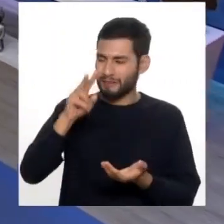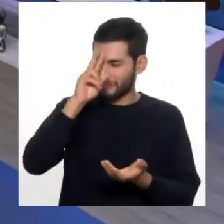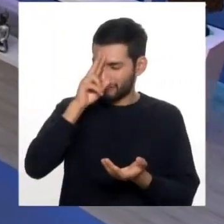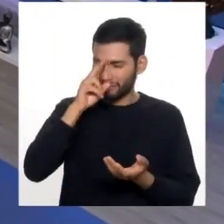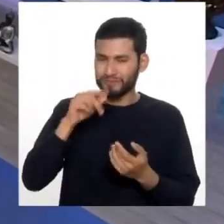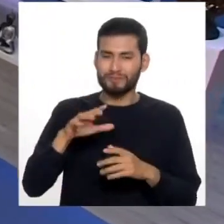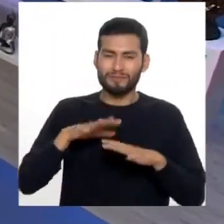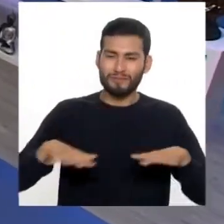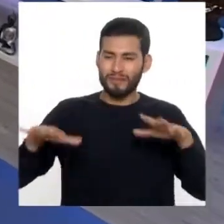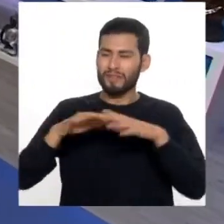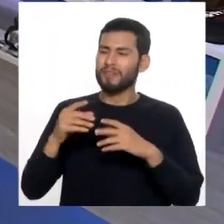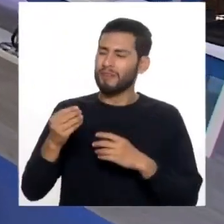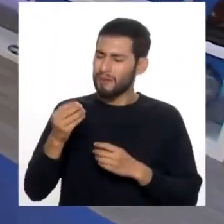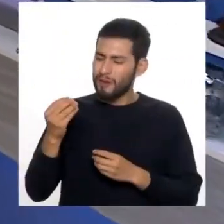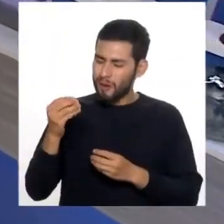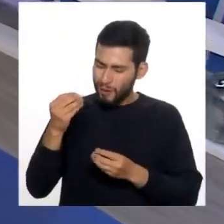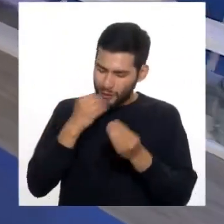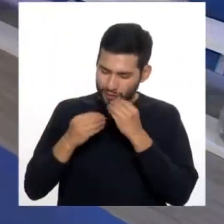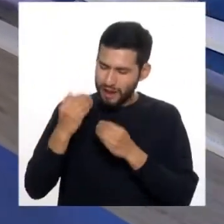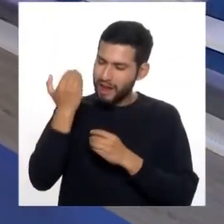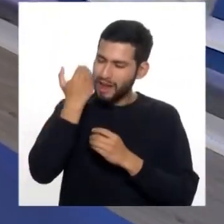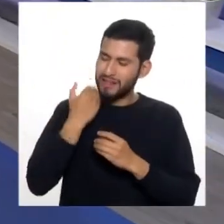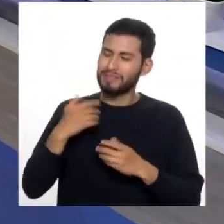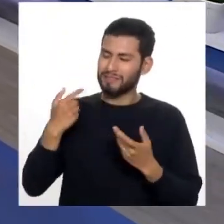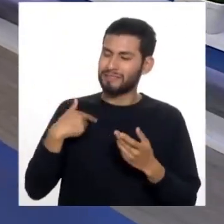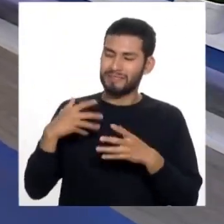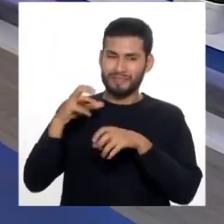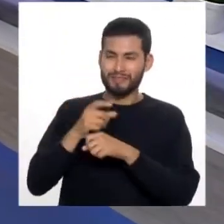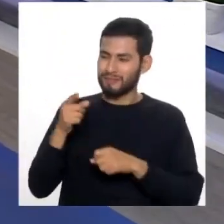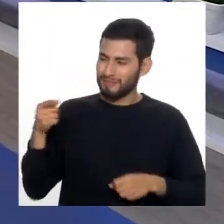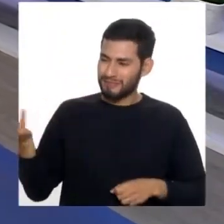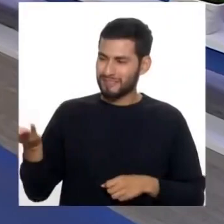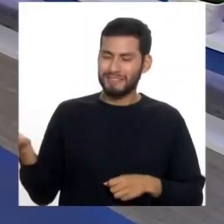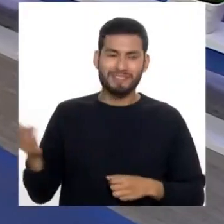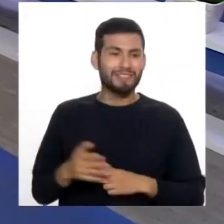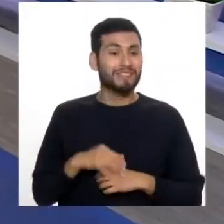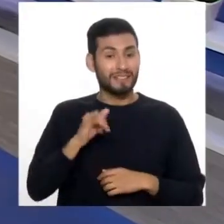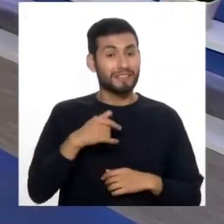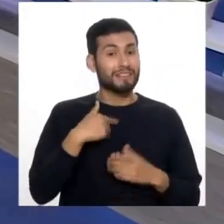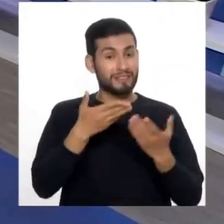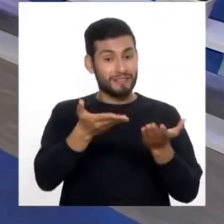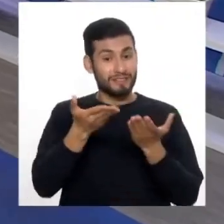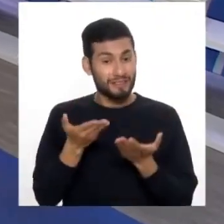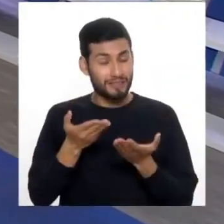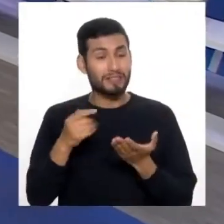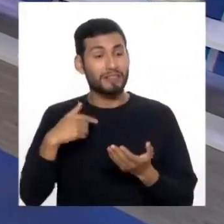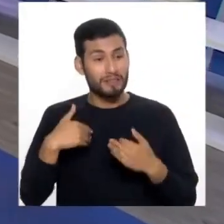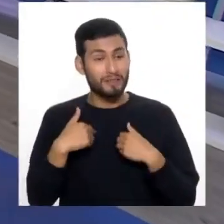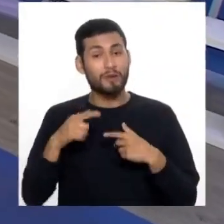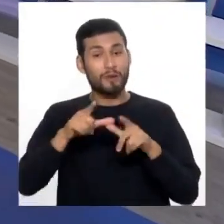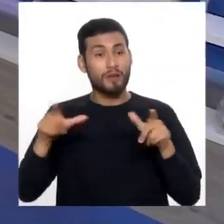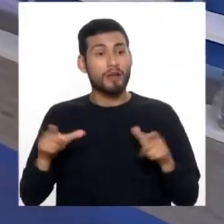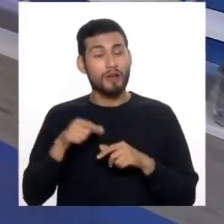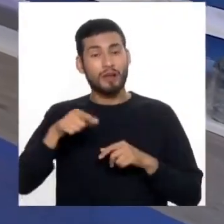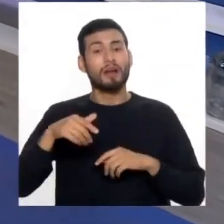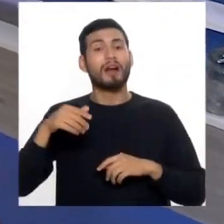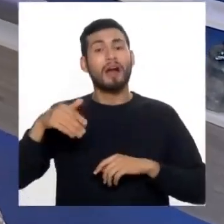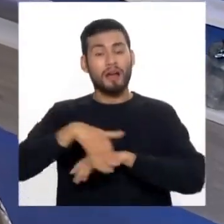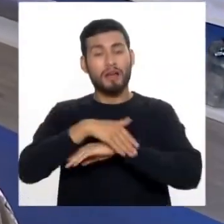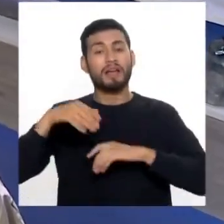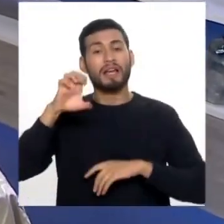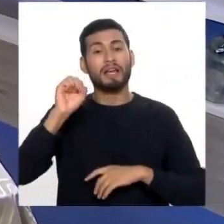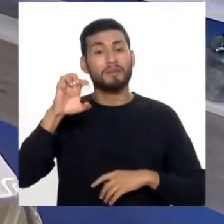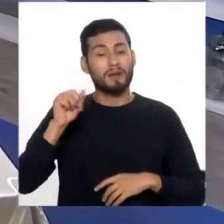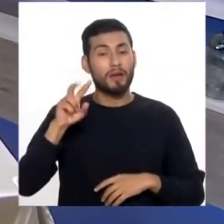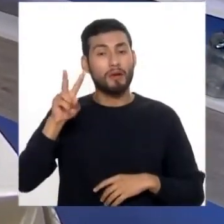peruanidad con las recetas antiguas y con esa tradición que mantienen ustedes. Así es, y de nuevo invitarlos que tenemos nuestros locales en la Avenida España 224